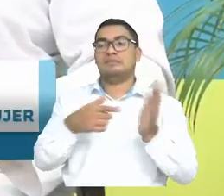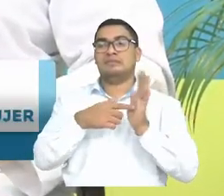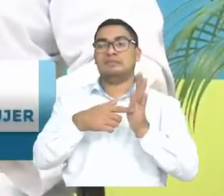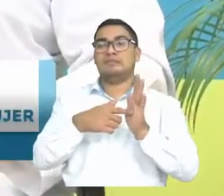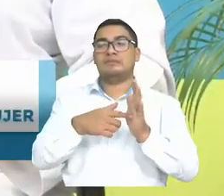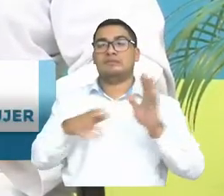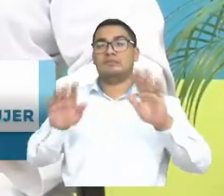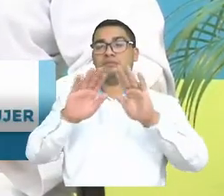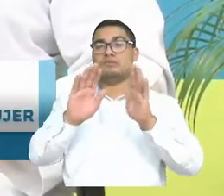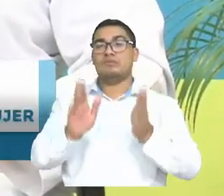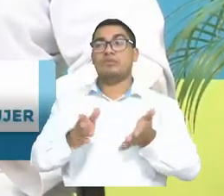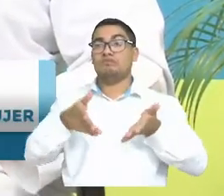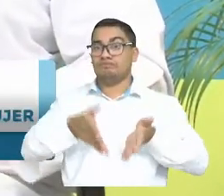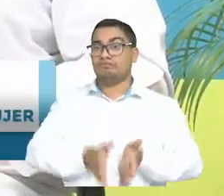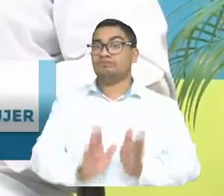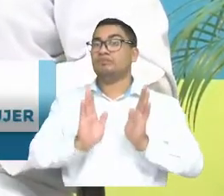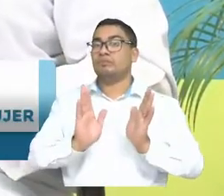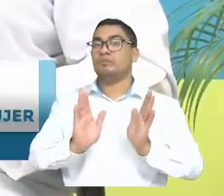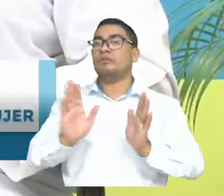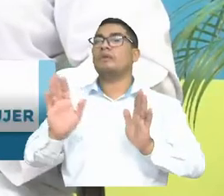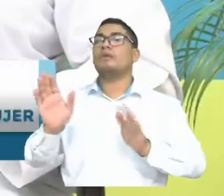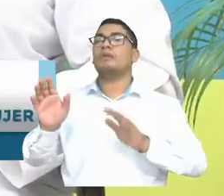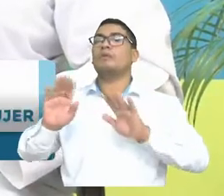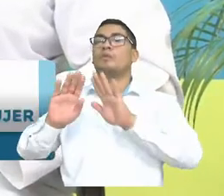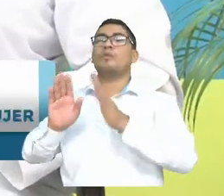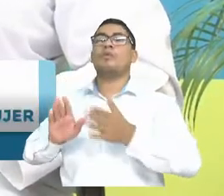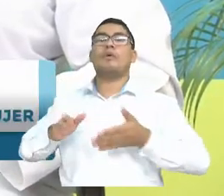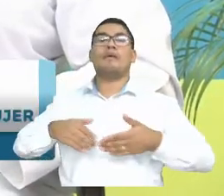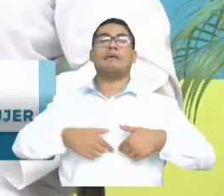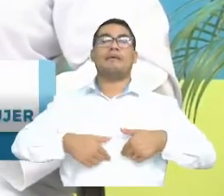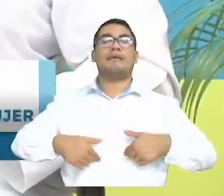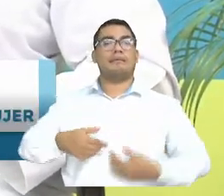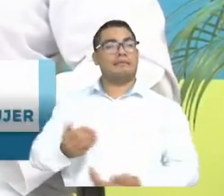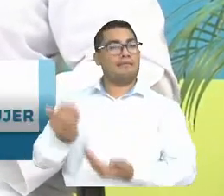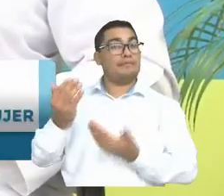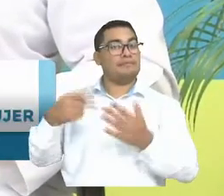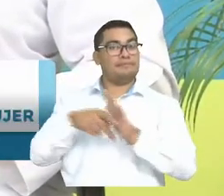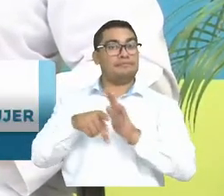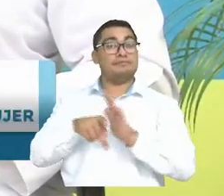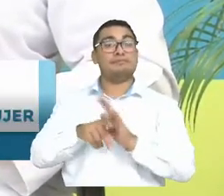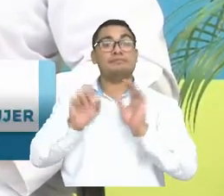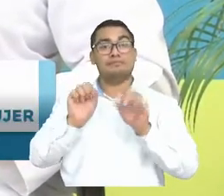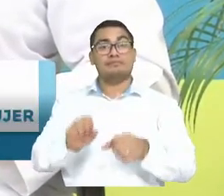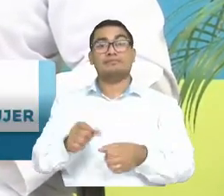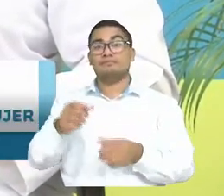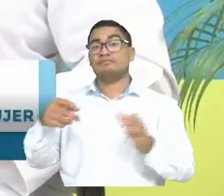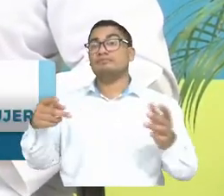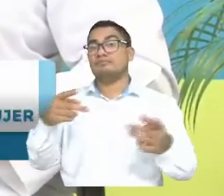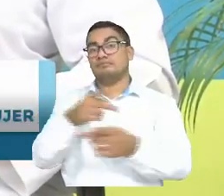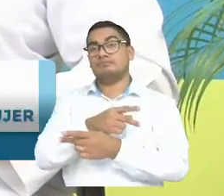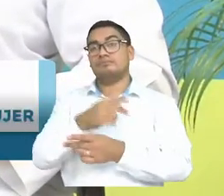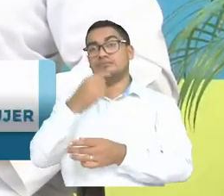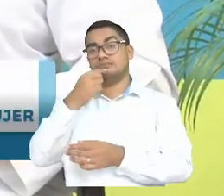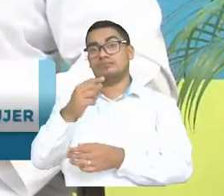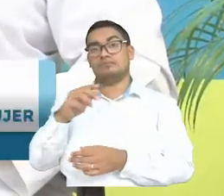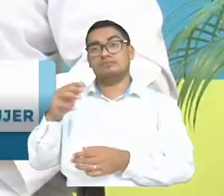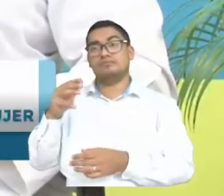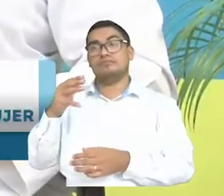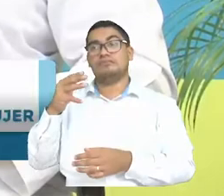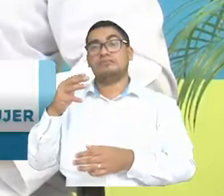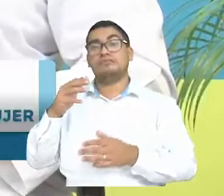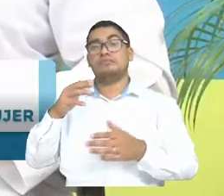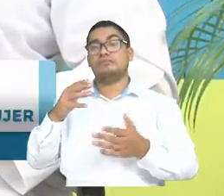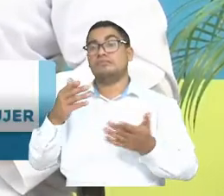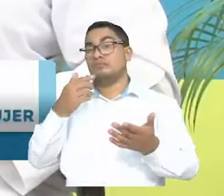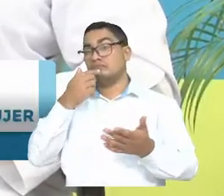parió normal es un riesgo muy alto, ahora para una mujer que parió por cesárea, ¿verdad? Que y su parto fue por cesárea. 9 meses después de otra cesárea.